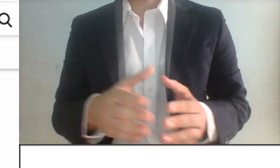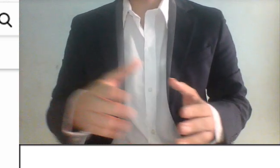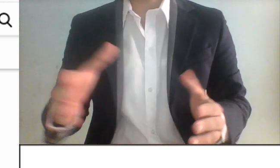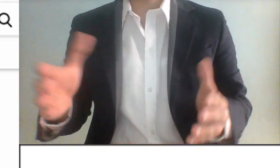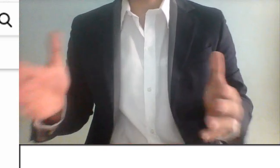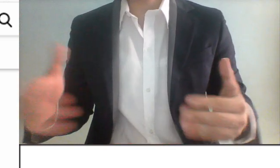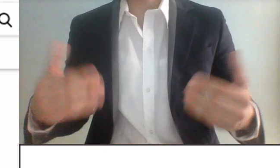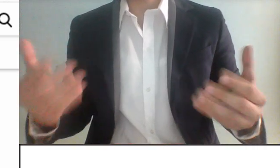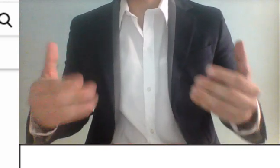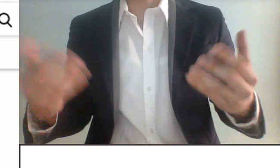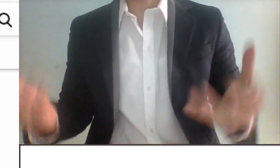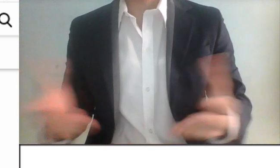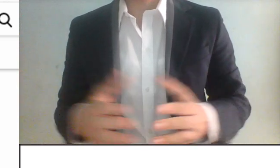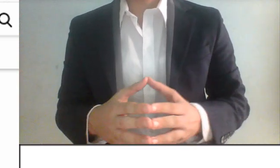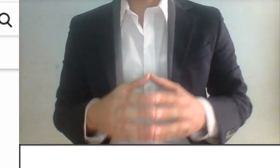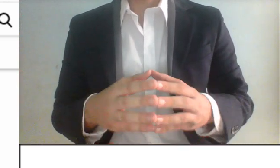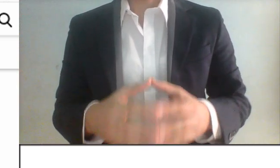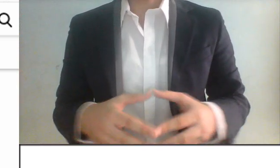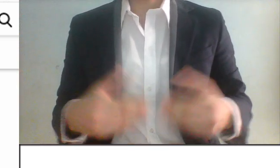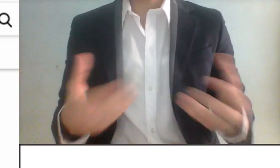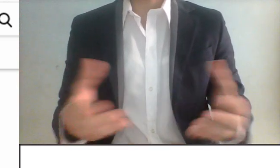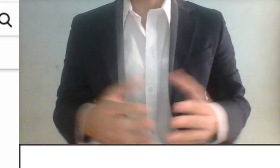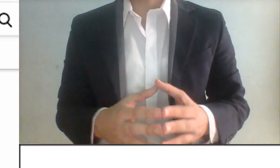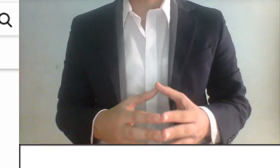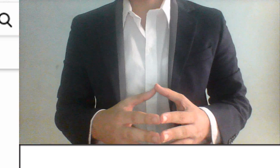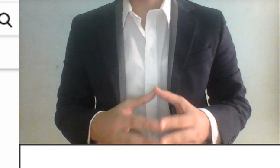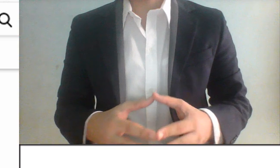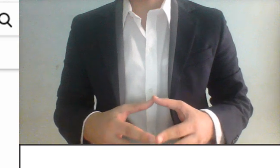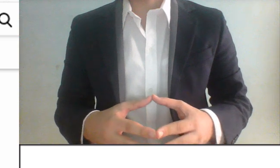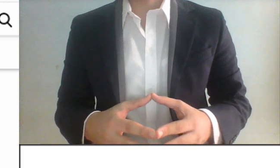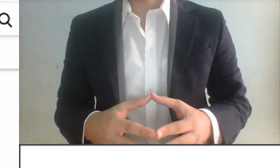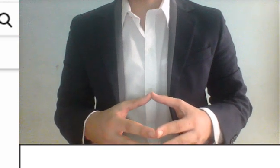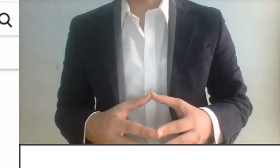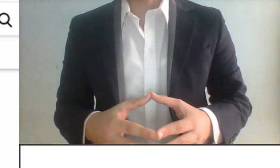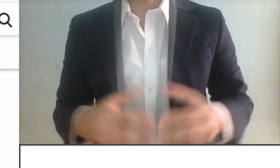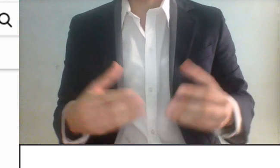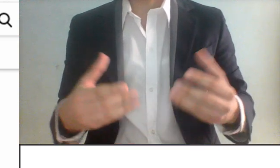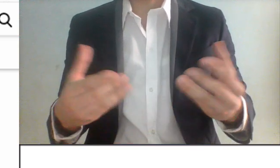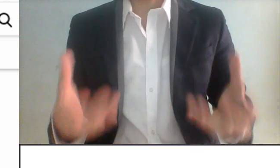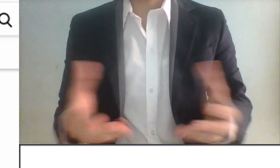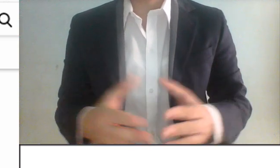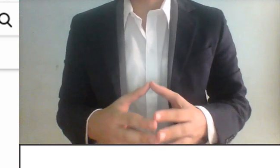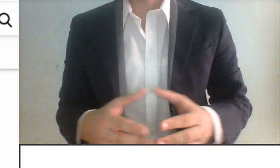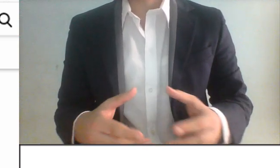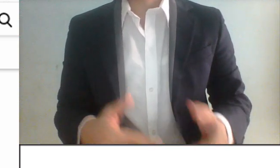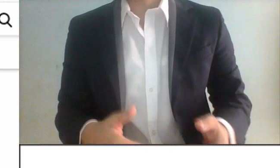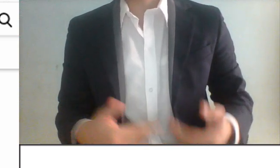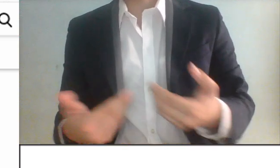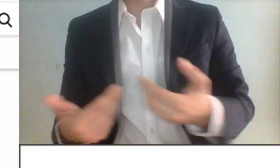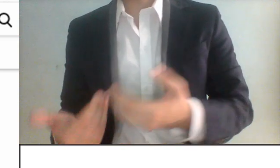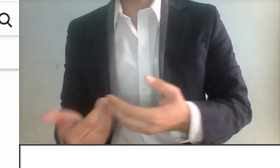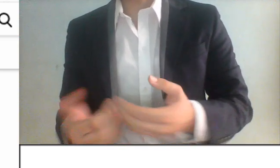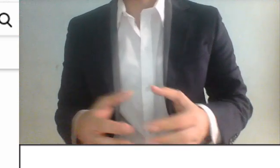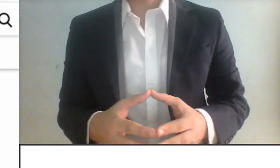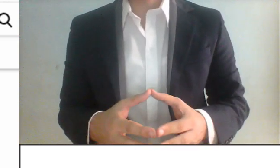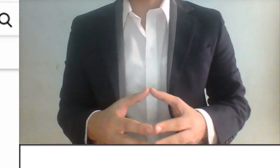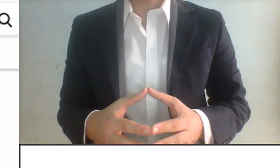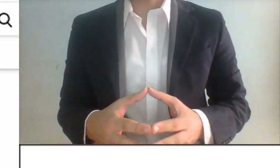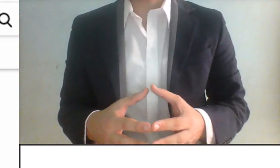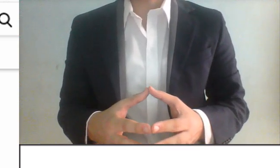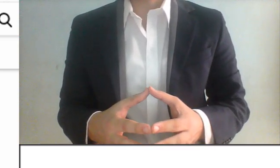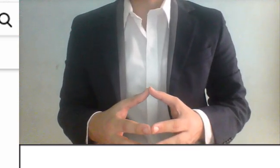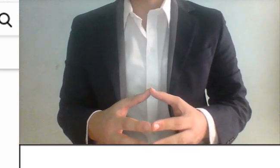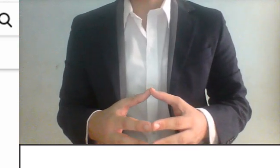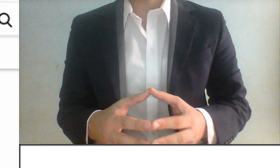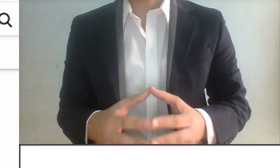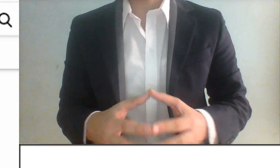poco más de siete mil millones de pesos en los cuales bueno este personaje se le estaba mencionando que ella prácticamente se quedó